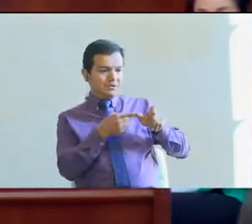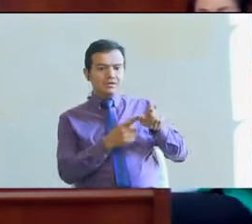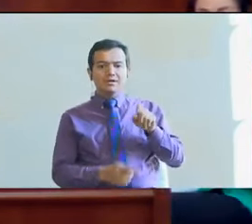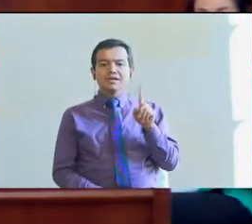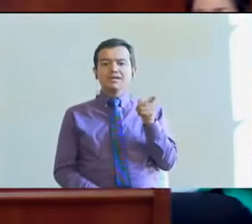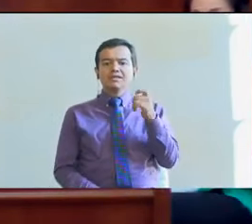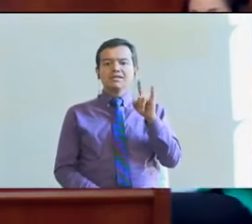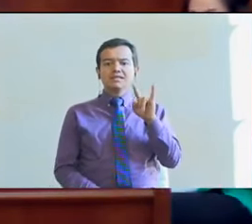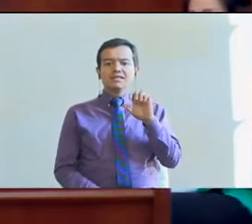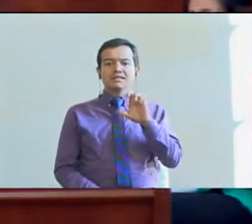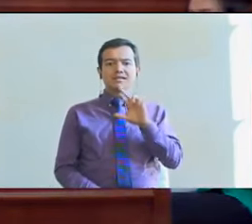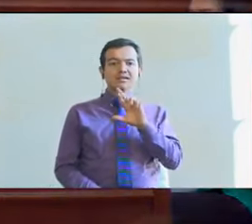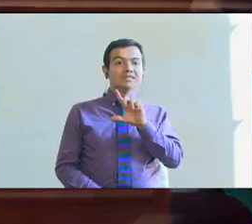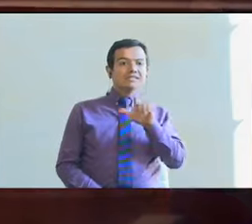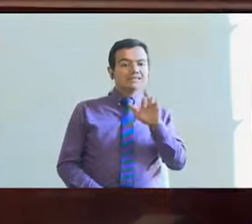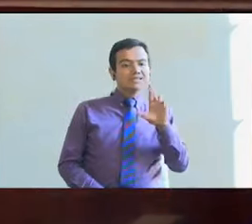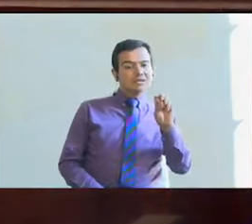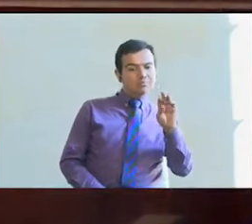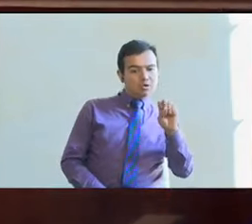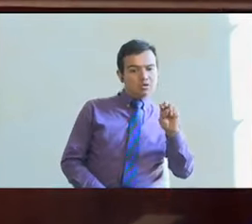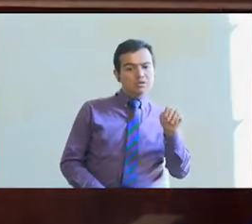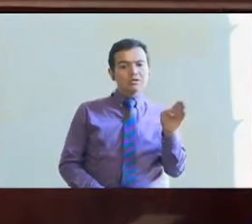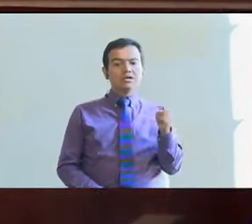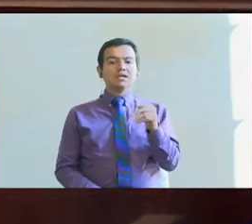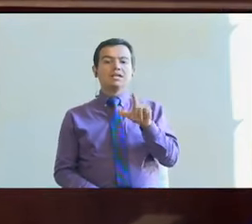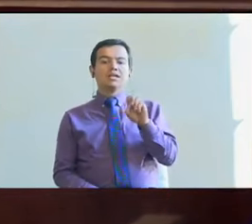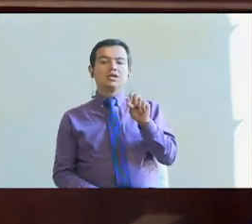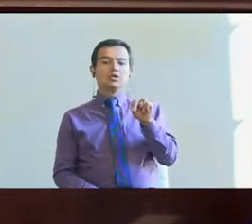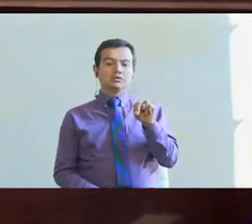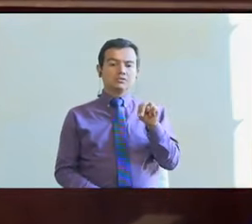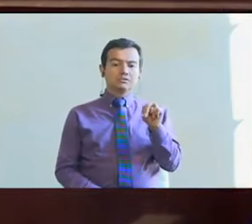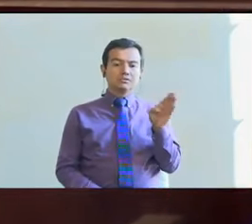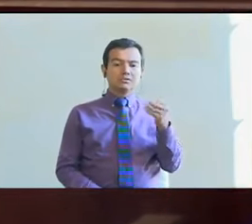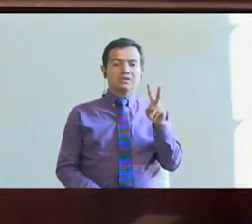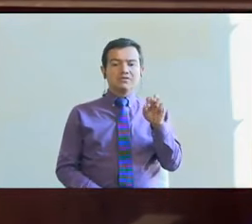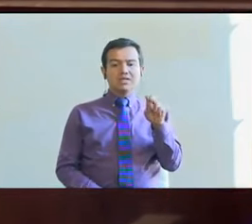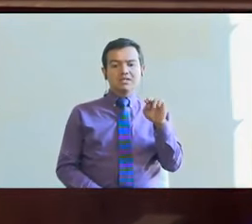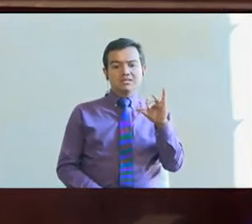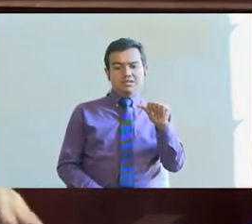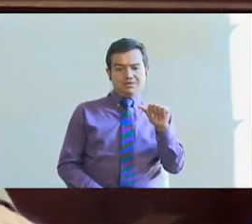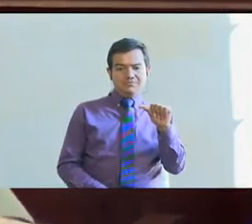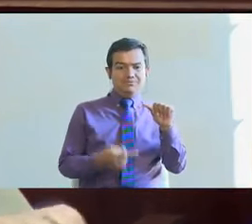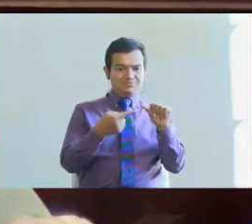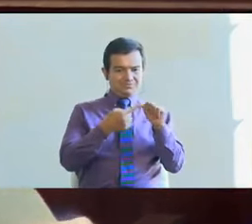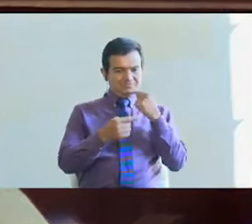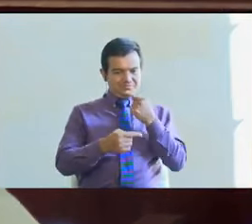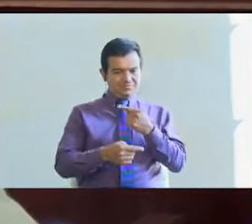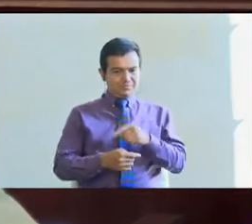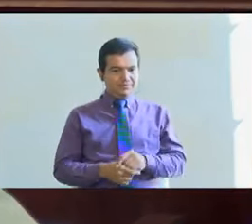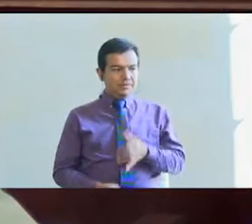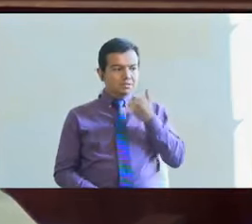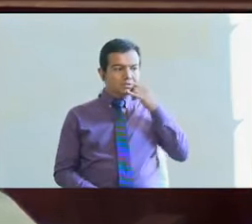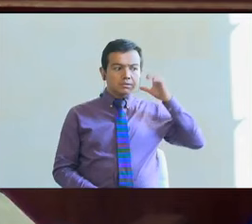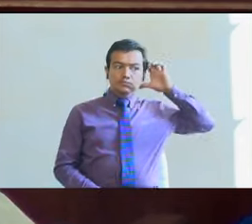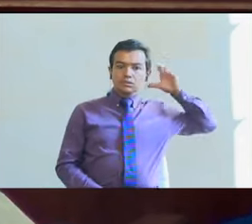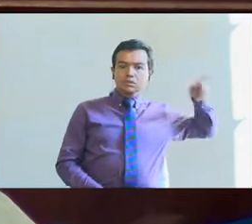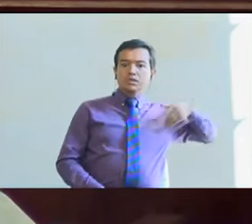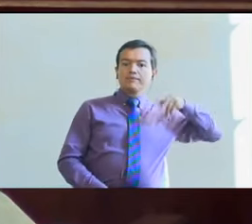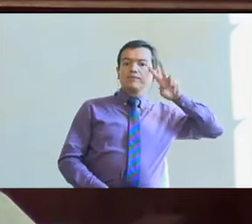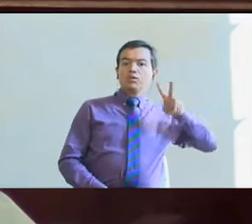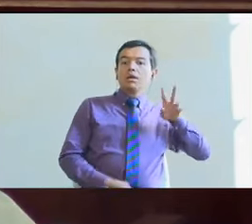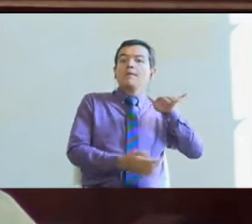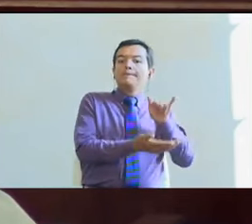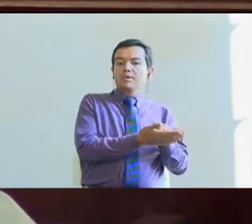un presidente colombiano y realmente eso es lo que está pasando en Venezuela se está violando la voluntad popular se están